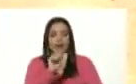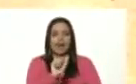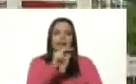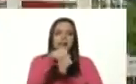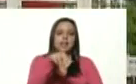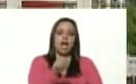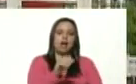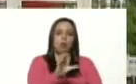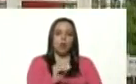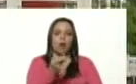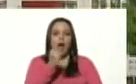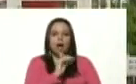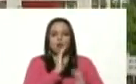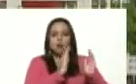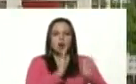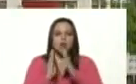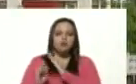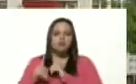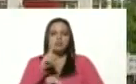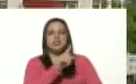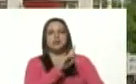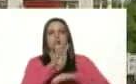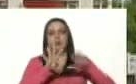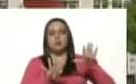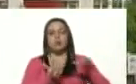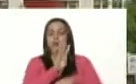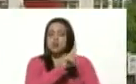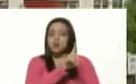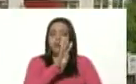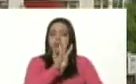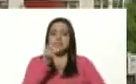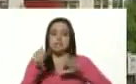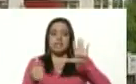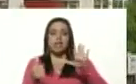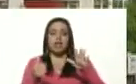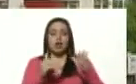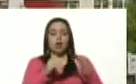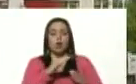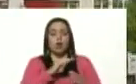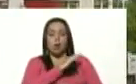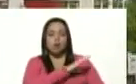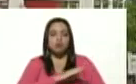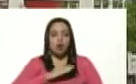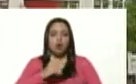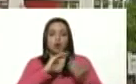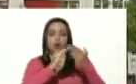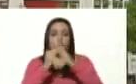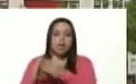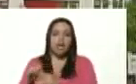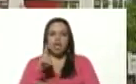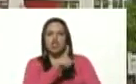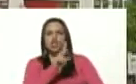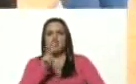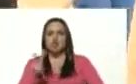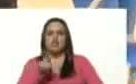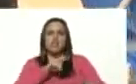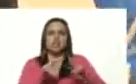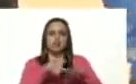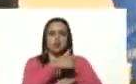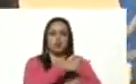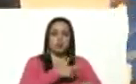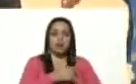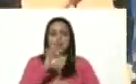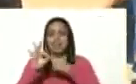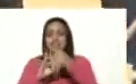una organización, 146 consejos comunales, 12 comunas con instancia de gobierno y 3 ciudades